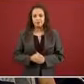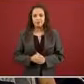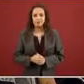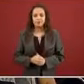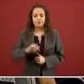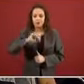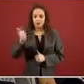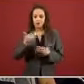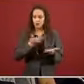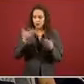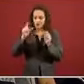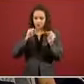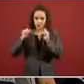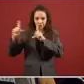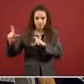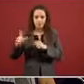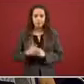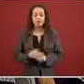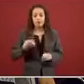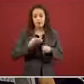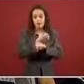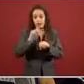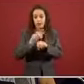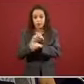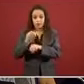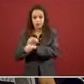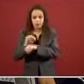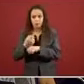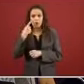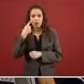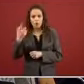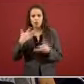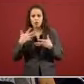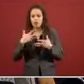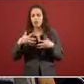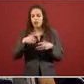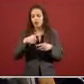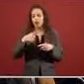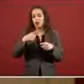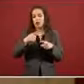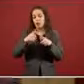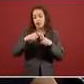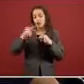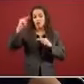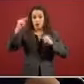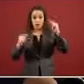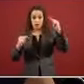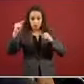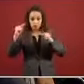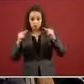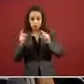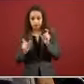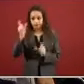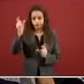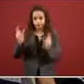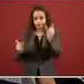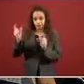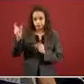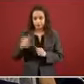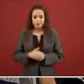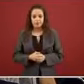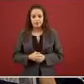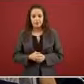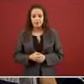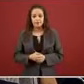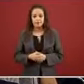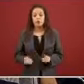Cuando vemos la letalidad por entidades federativas, vemos importante variación y notamos que la cantidad de defunciones, todas y cada una de